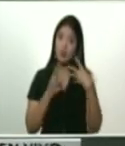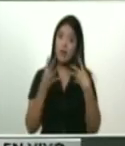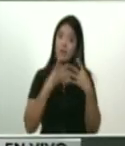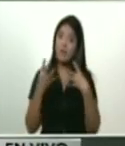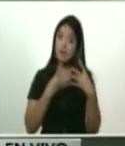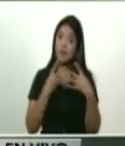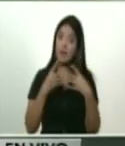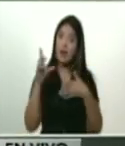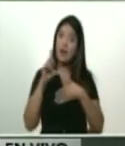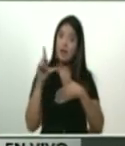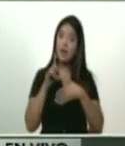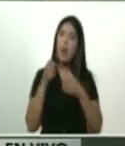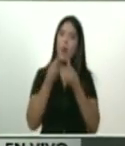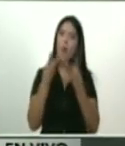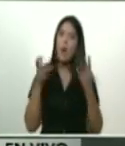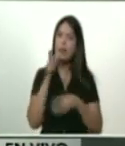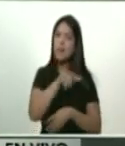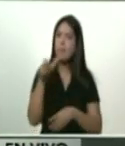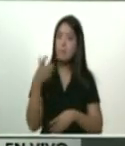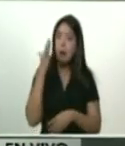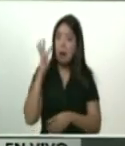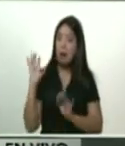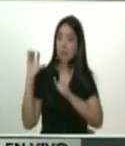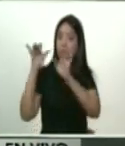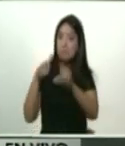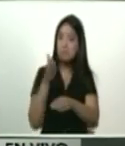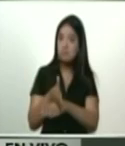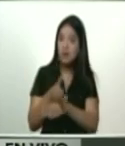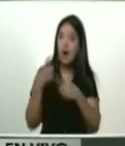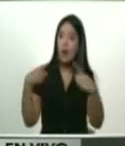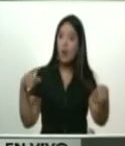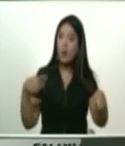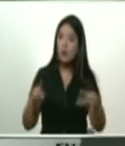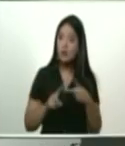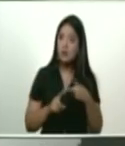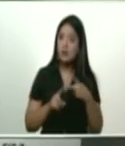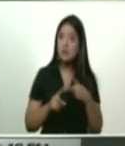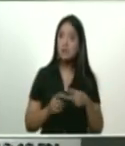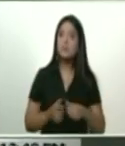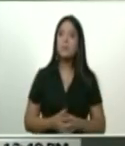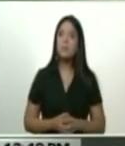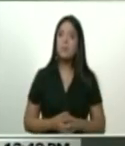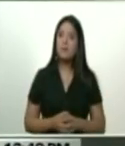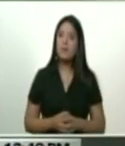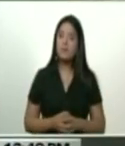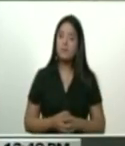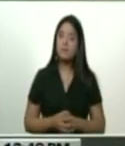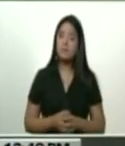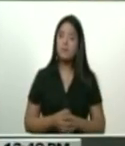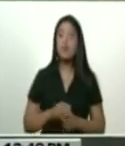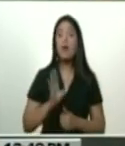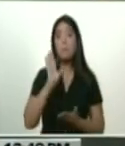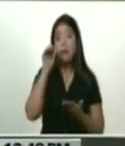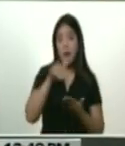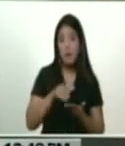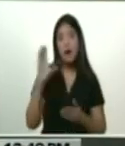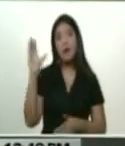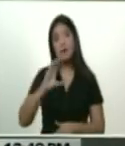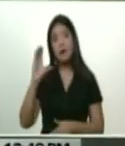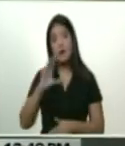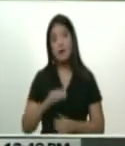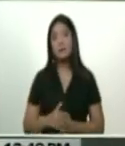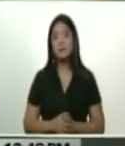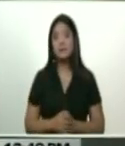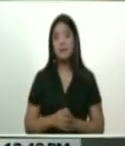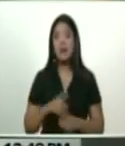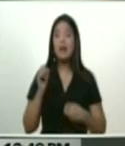Latinoamericano Suena Caracas, ¿cuántas personas esperan que asistan a estos conciertos? ¿Cómo está la expectativa, tanto pues para Maracay como para Caracas?